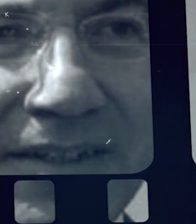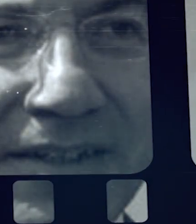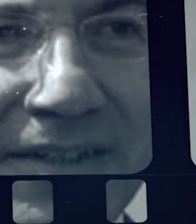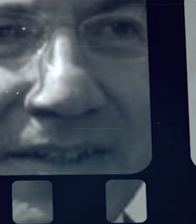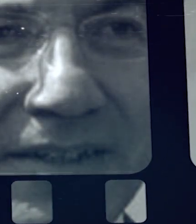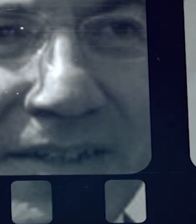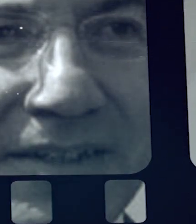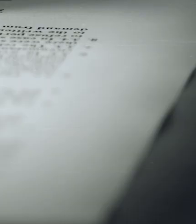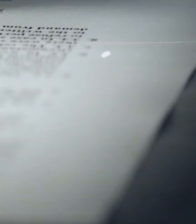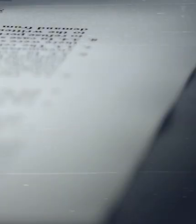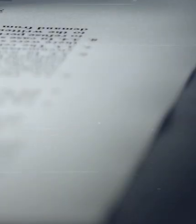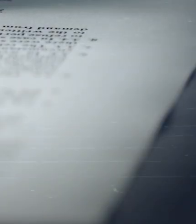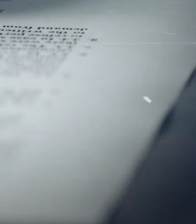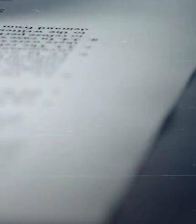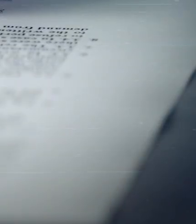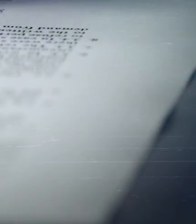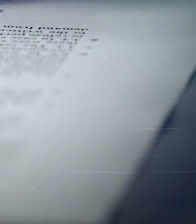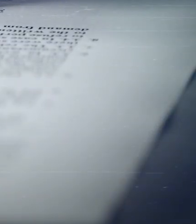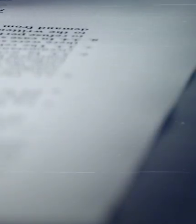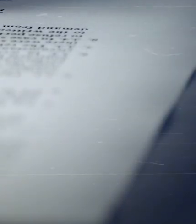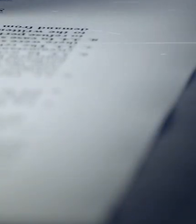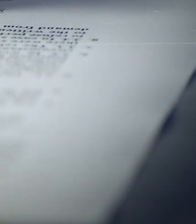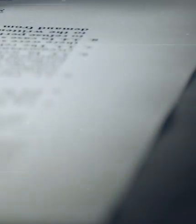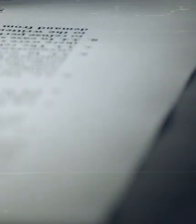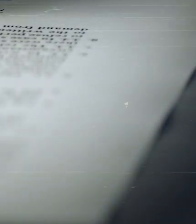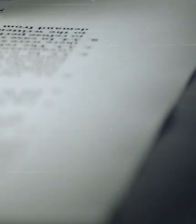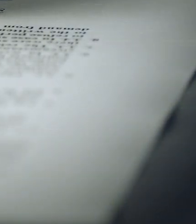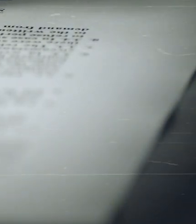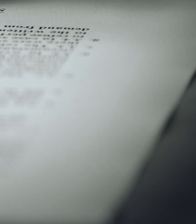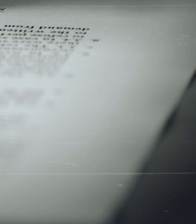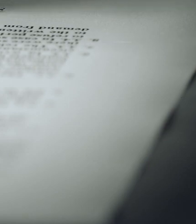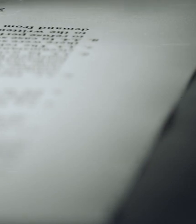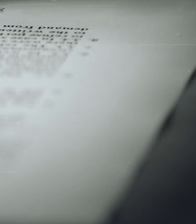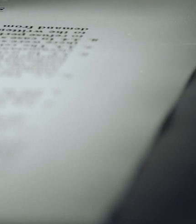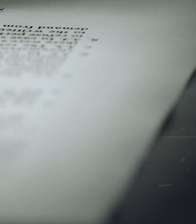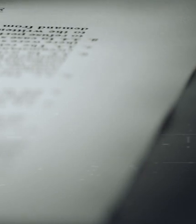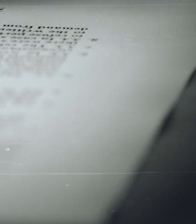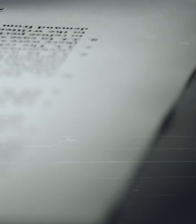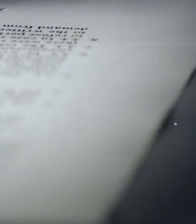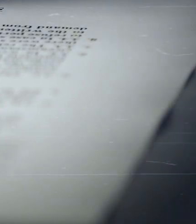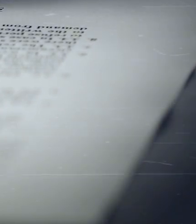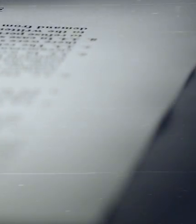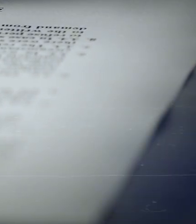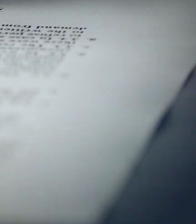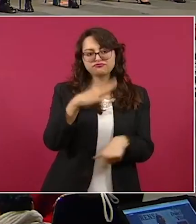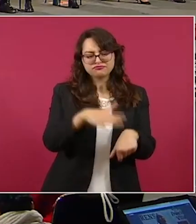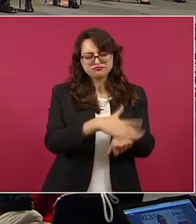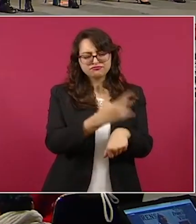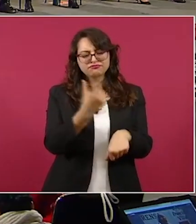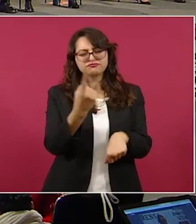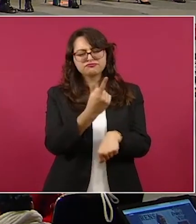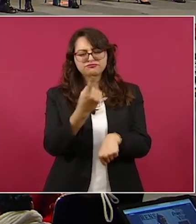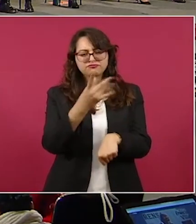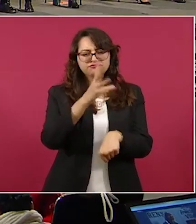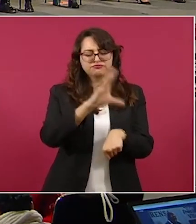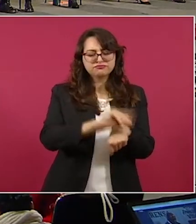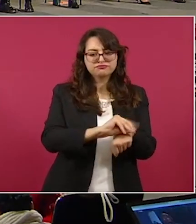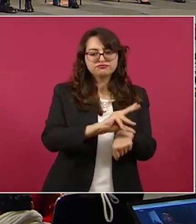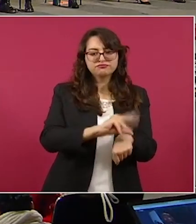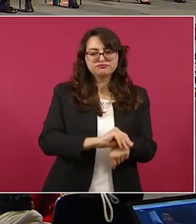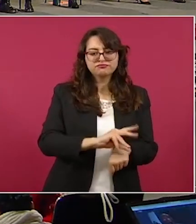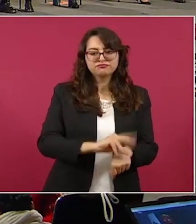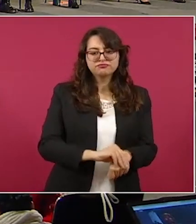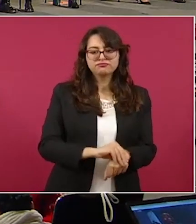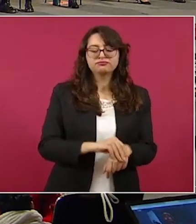triangulado a varias empresas y que en este momento están en juicio civil en Florida, Estados Unidos. Estamos hablando de